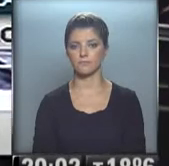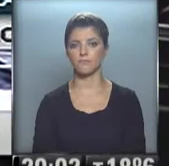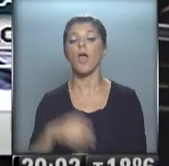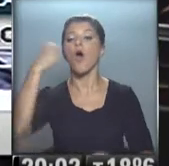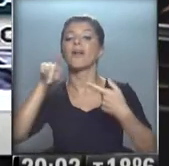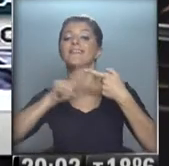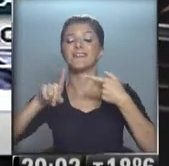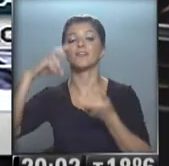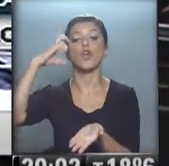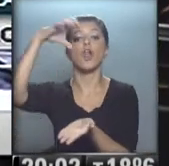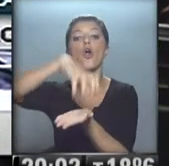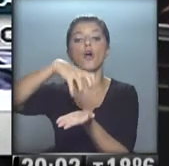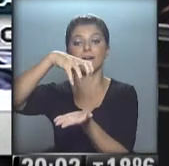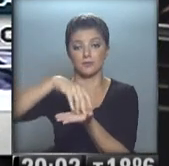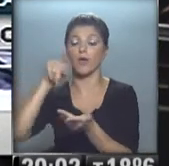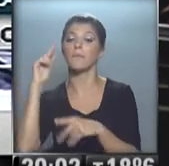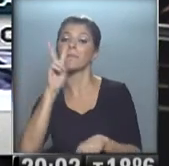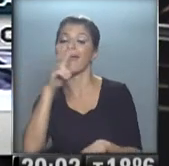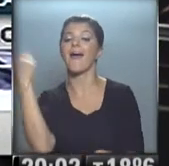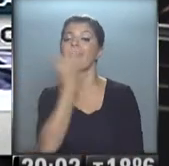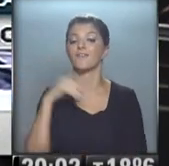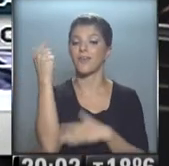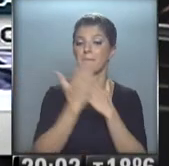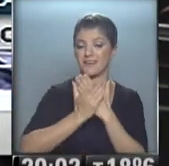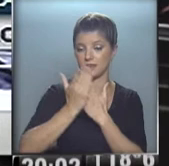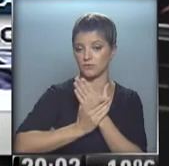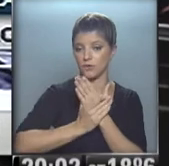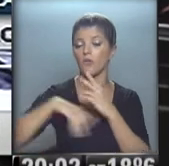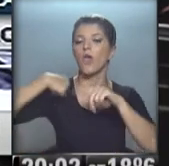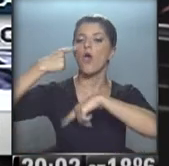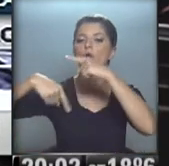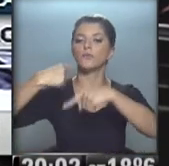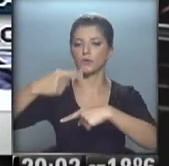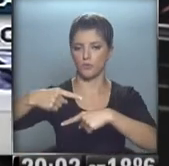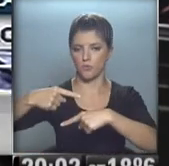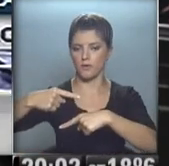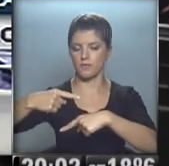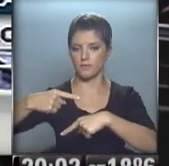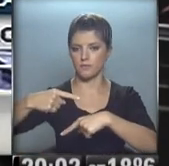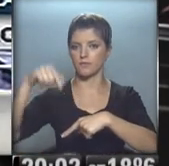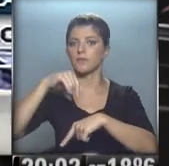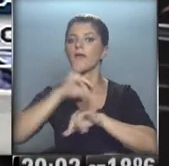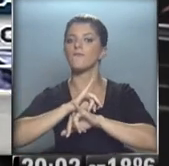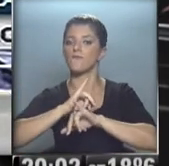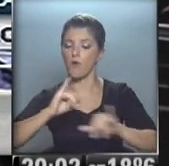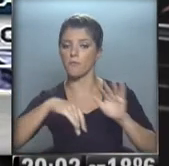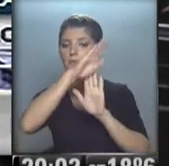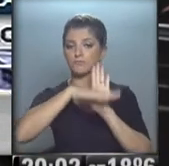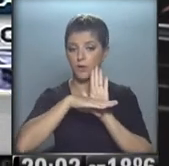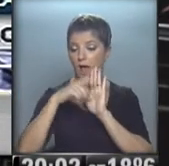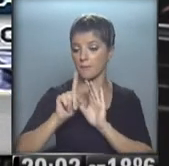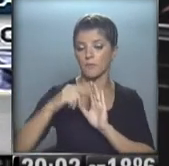Vivo Congreso de la Nación, allí el jefe de gabinete, Jorge Capitanich, continúa brindando su informe ante el